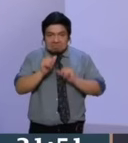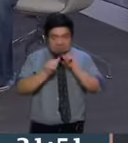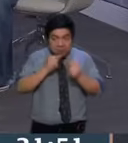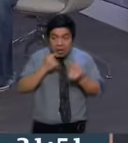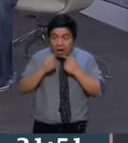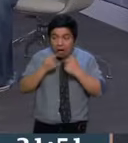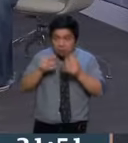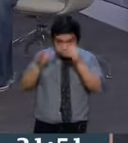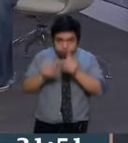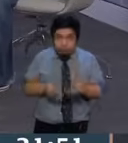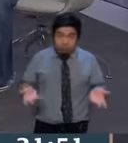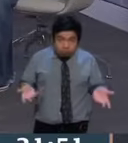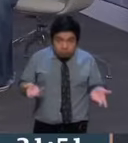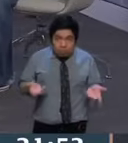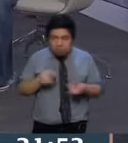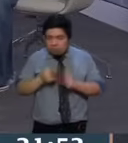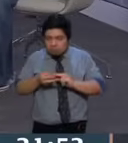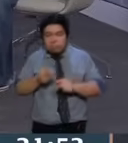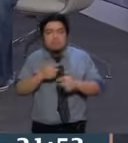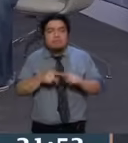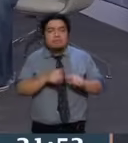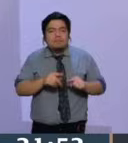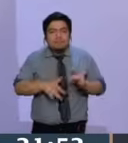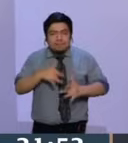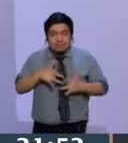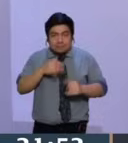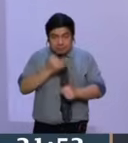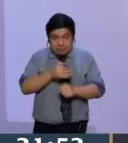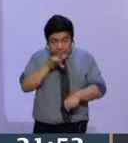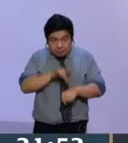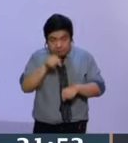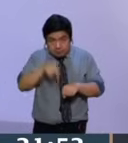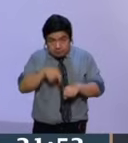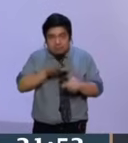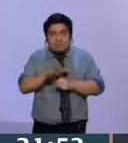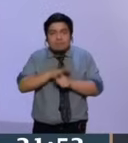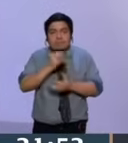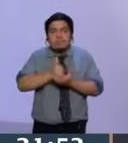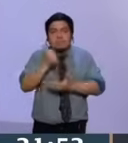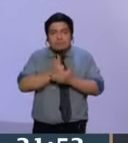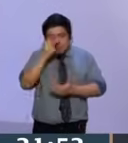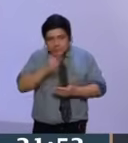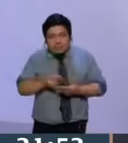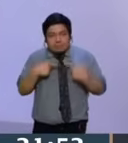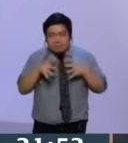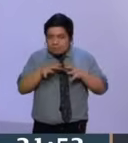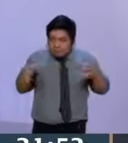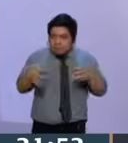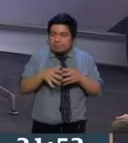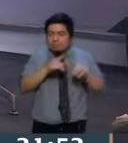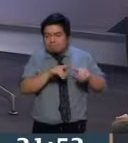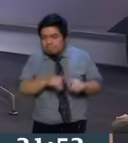diálogo. Y al contrario, o sea, justamente creo que lo que nos toca en estos momentos en la Ciudad de México, pues es entender que estamos en un espacio